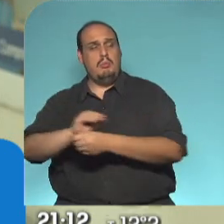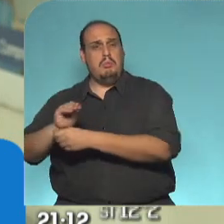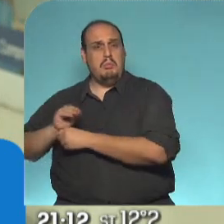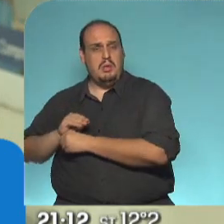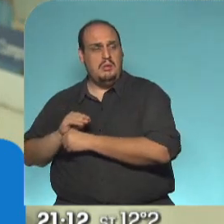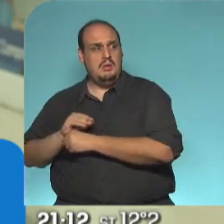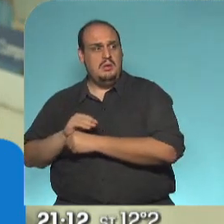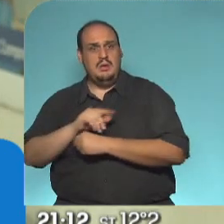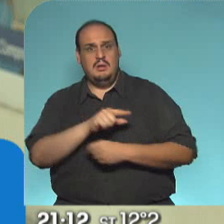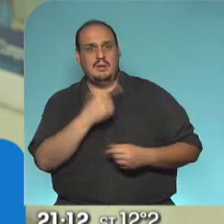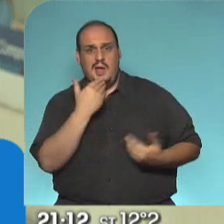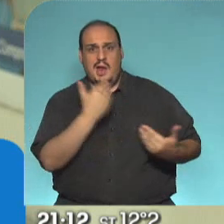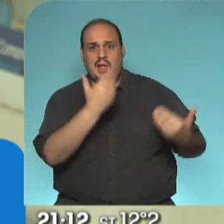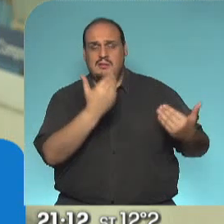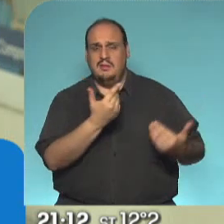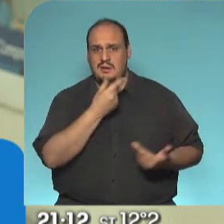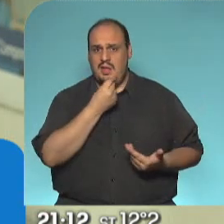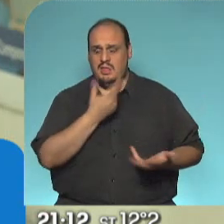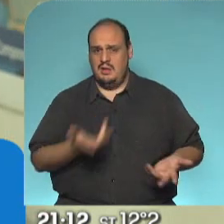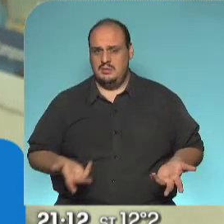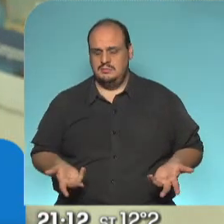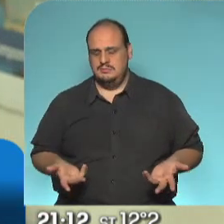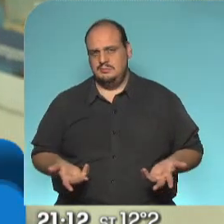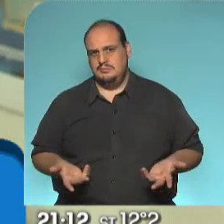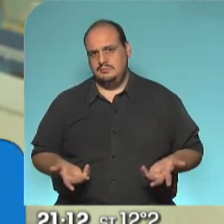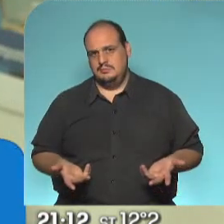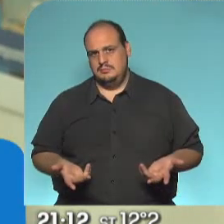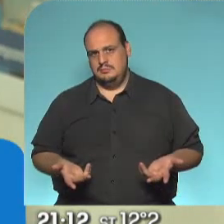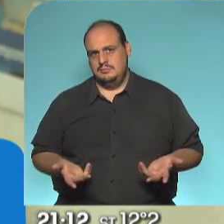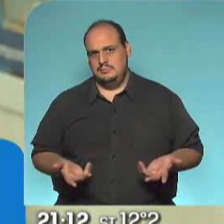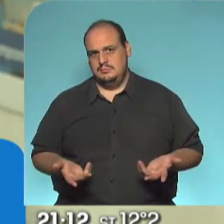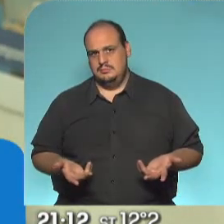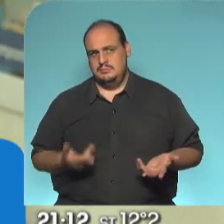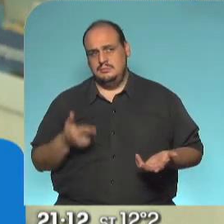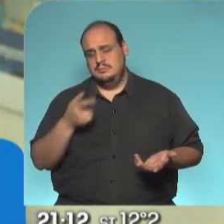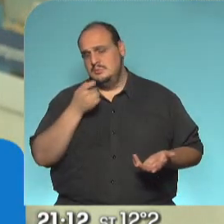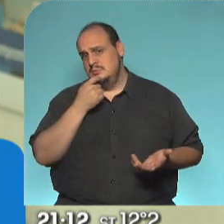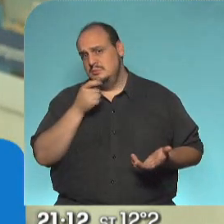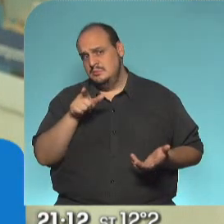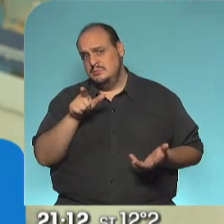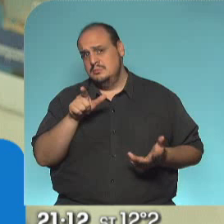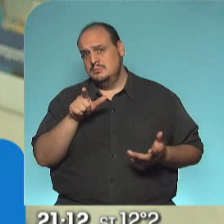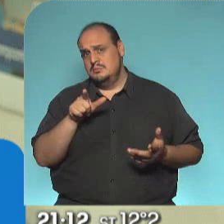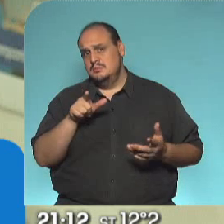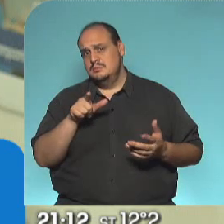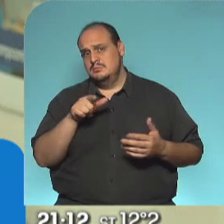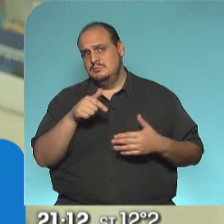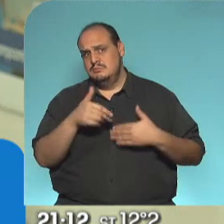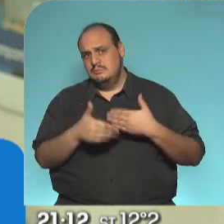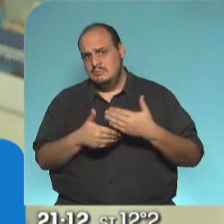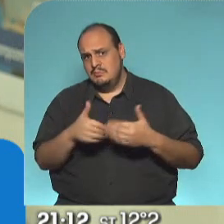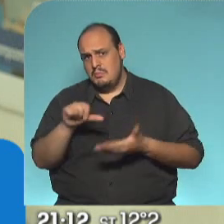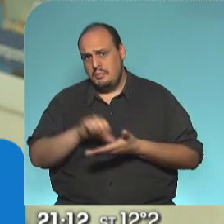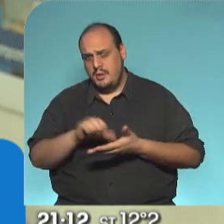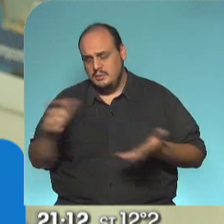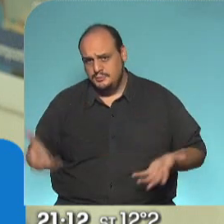un reconocimiento público. Entonces, creo que si en esas condiciones vamos a avanzar en recomponer el